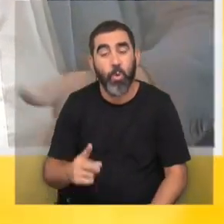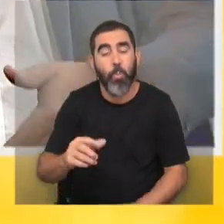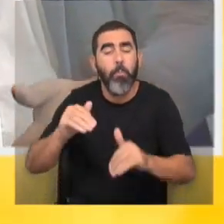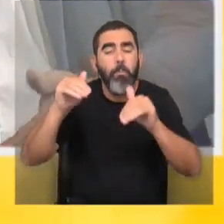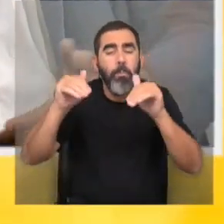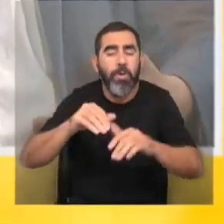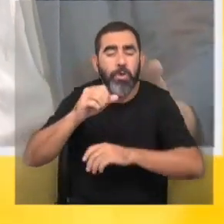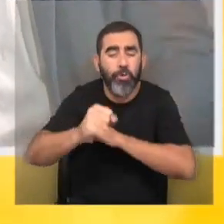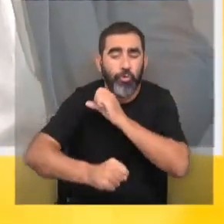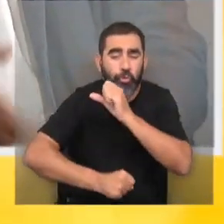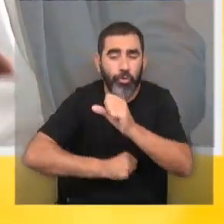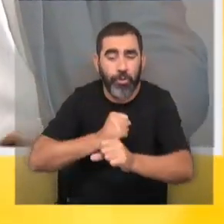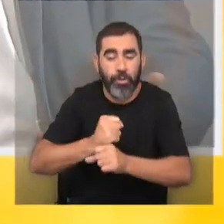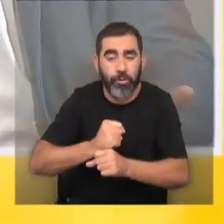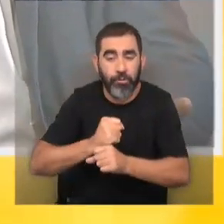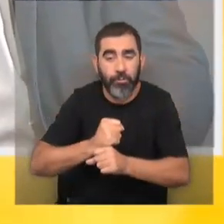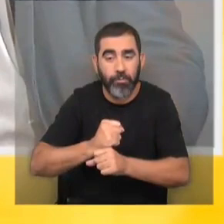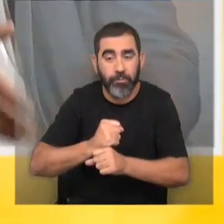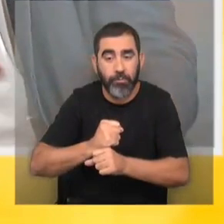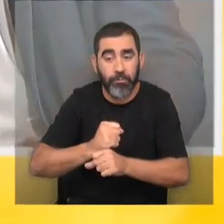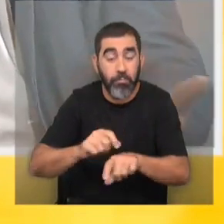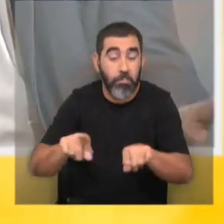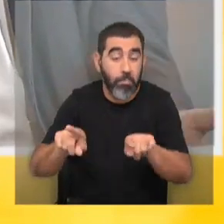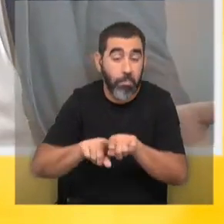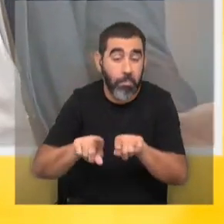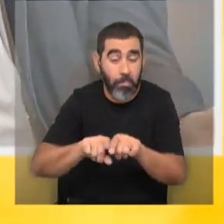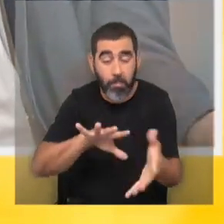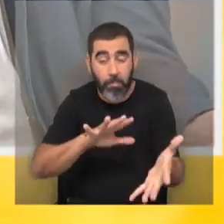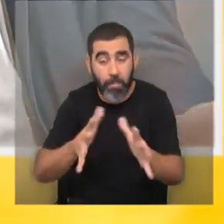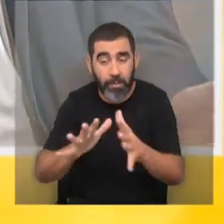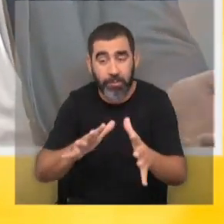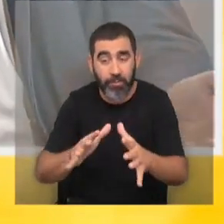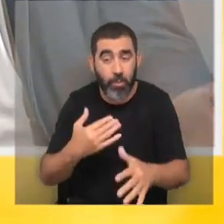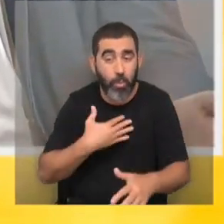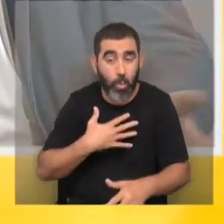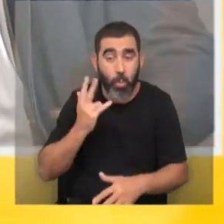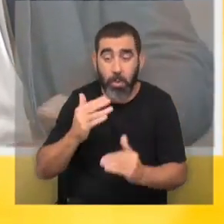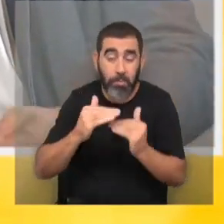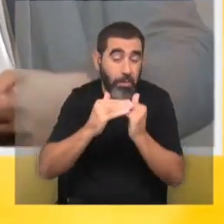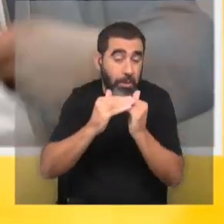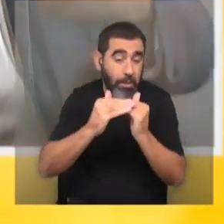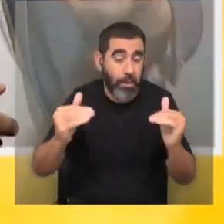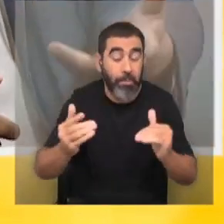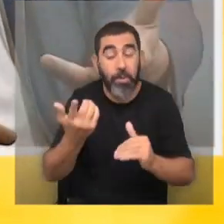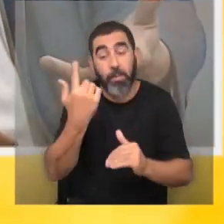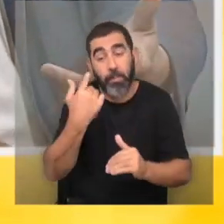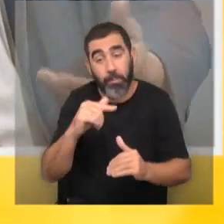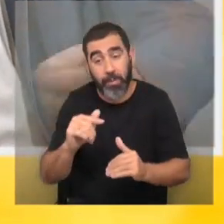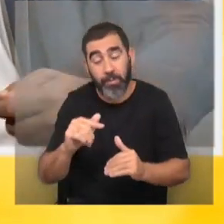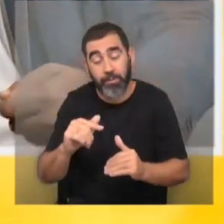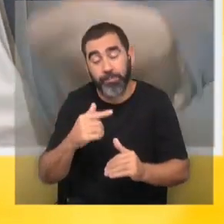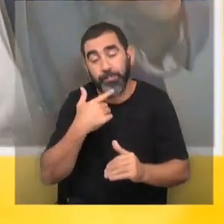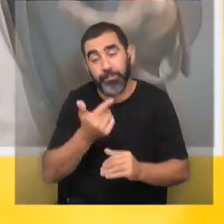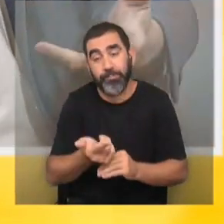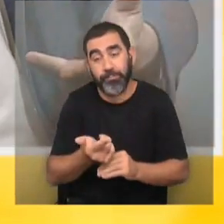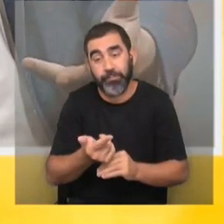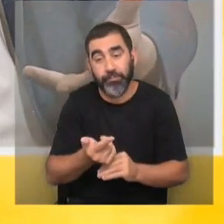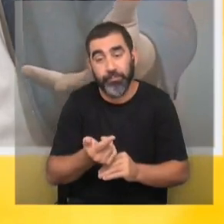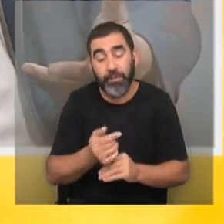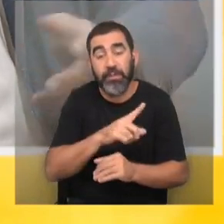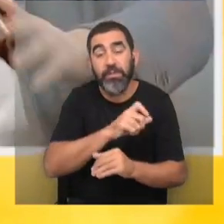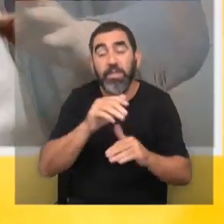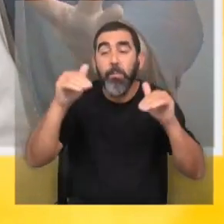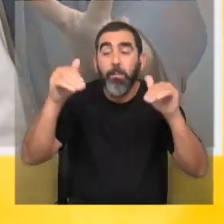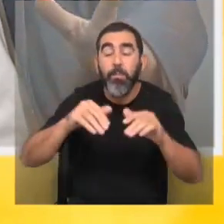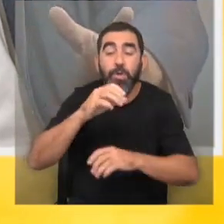va a tener un comportamiento más o menos similar, para un ser humano es algo estable. Pero Claro. si yo miro a la escala de 100 millones